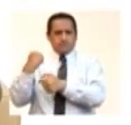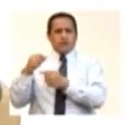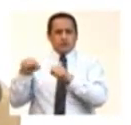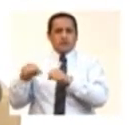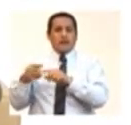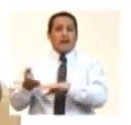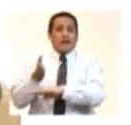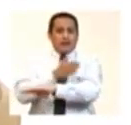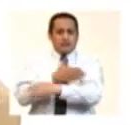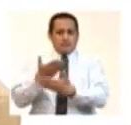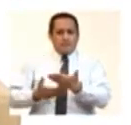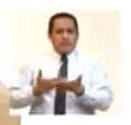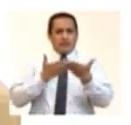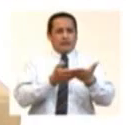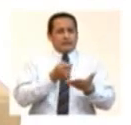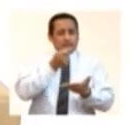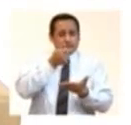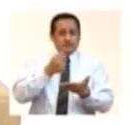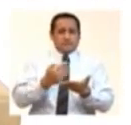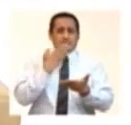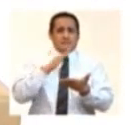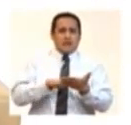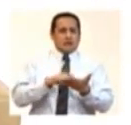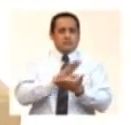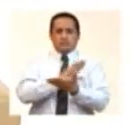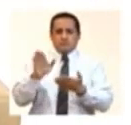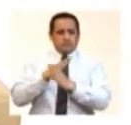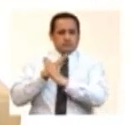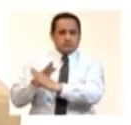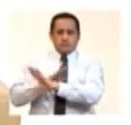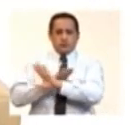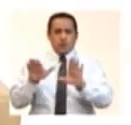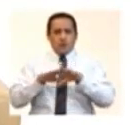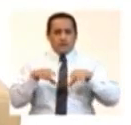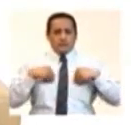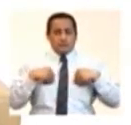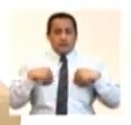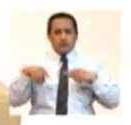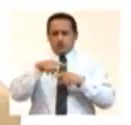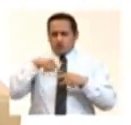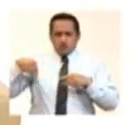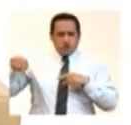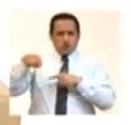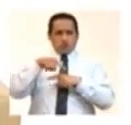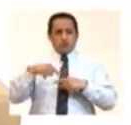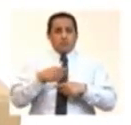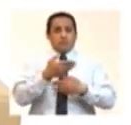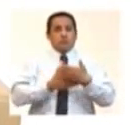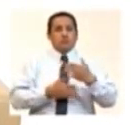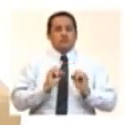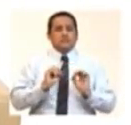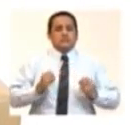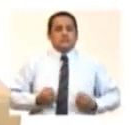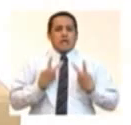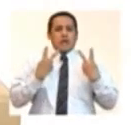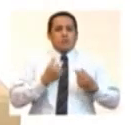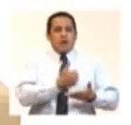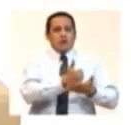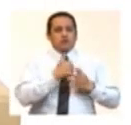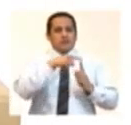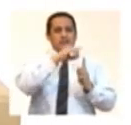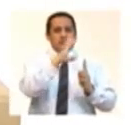denegado esta posibilidad, que en algún momento lo fue, del traslado a una cárcel común. Todo esto por una sentencia del